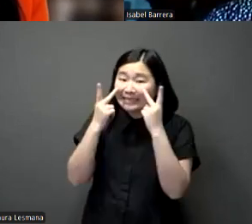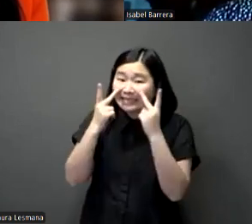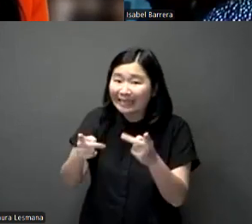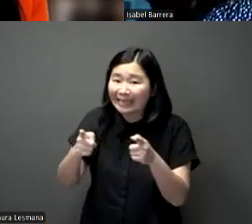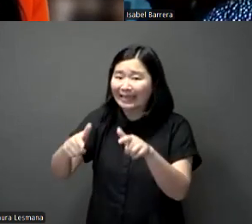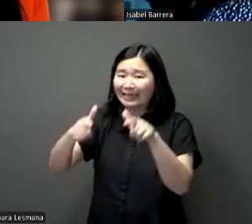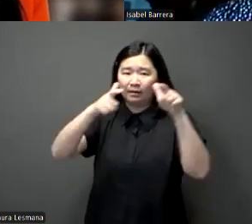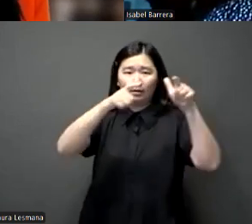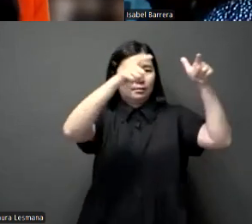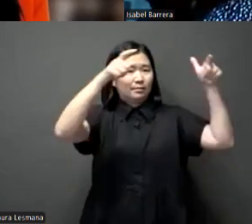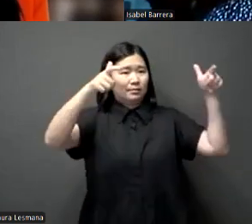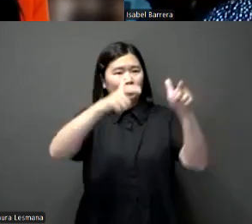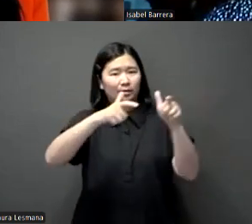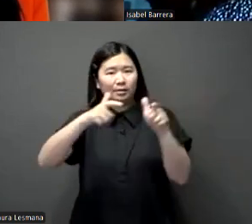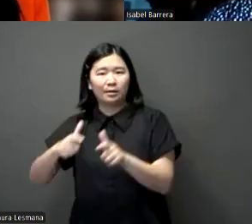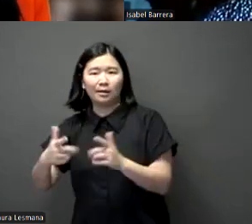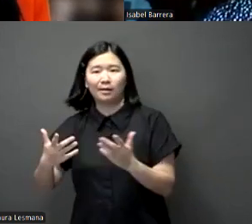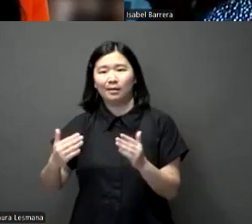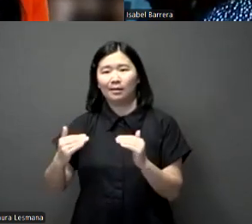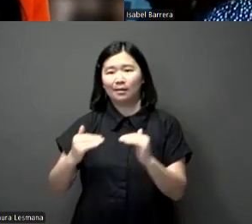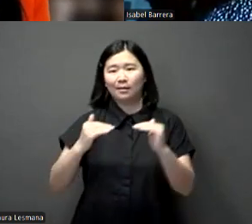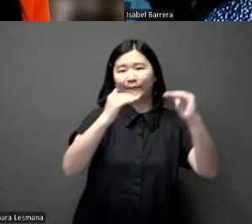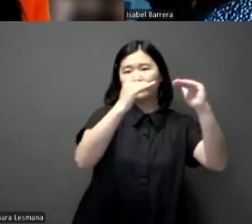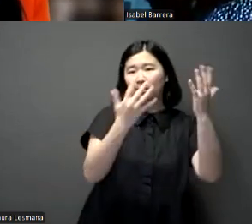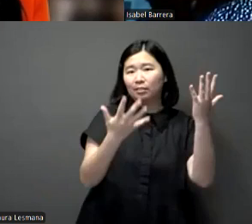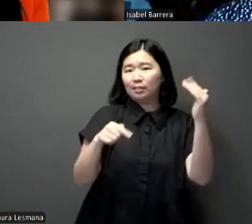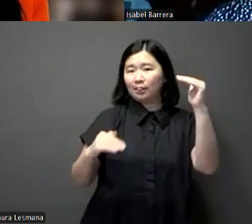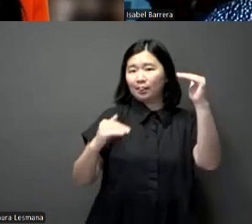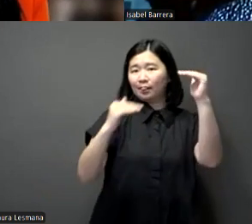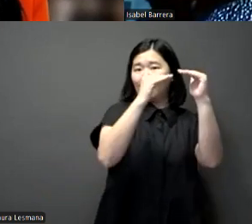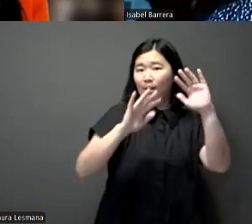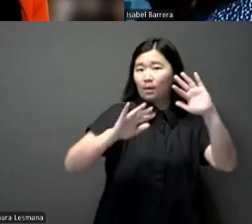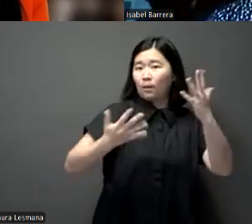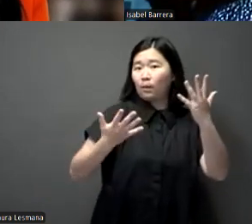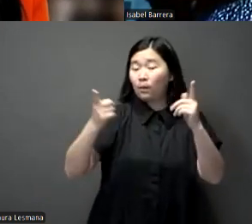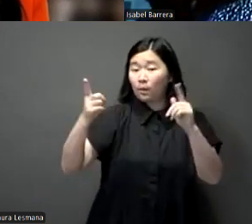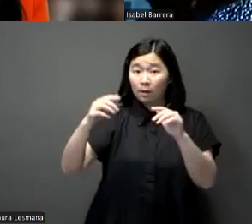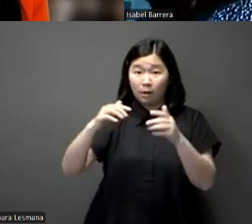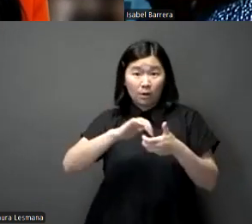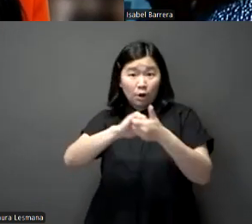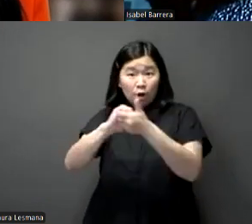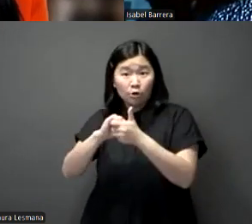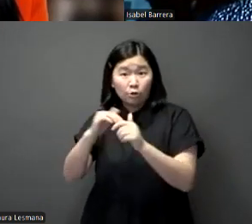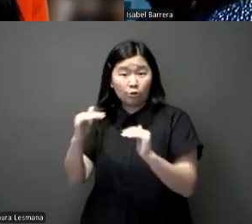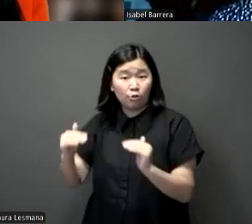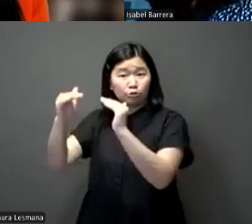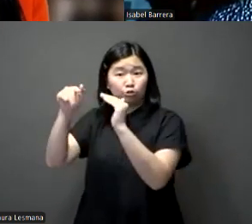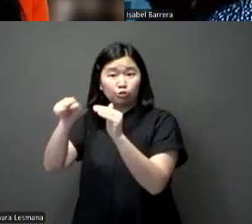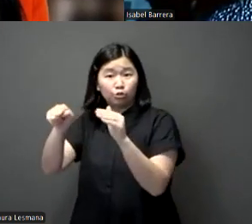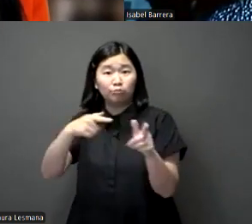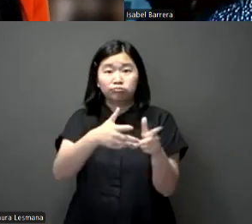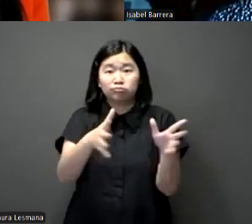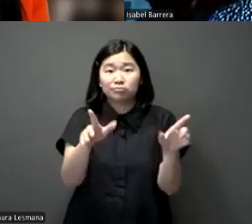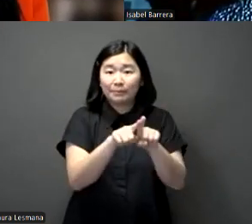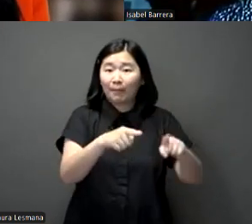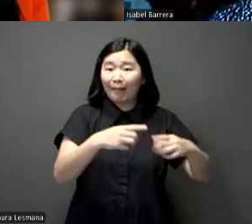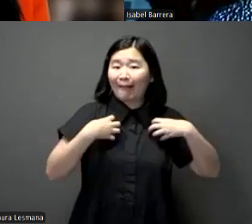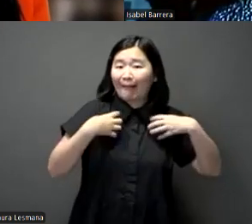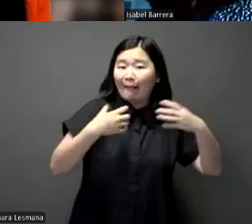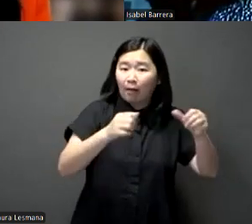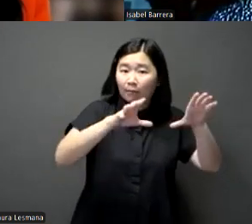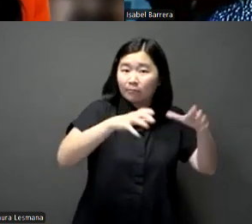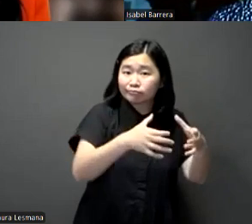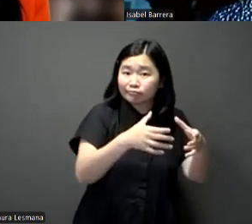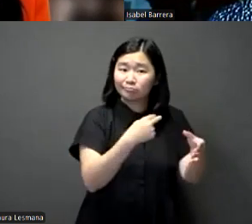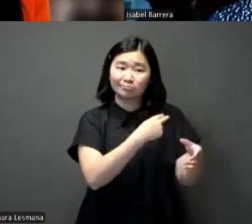realidades que se viven en los territorios y eso nos daría también mayores oportunidades de poder identificar y establecer